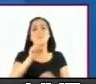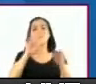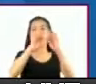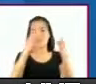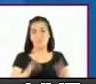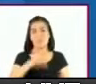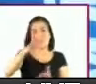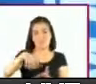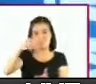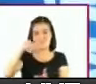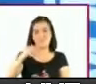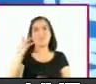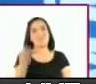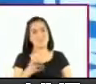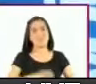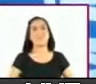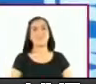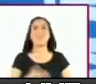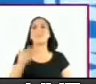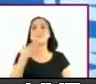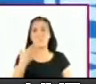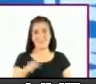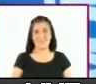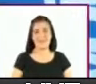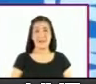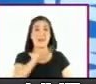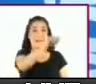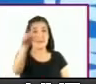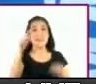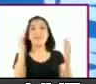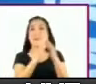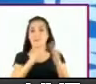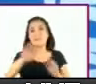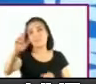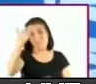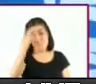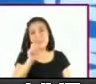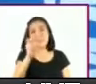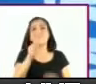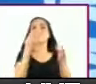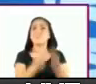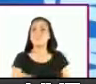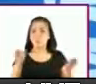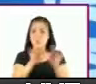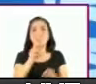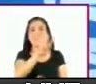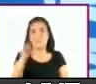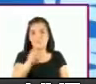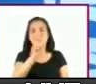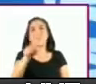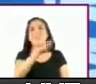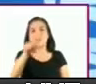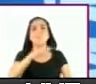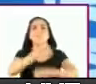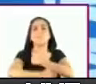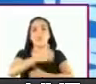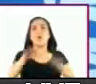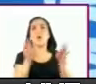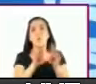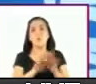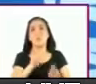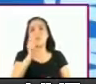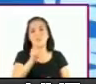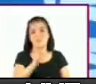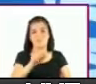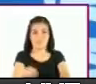figuras geométricas. Muy bien. Allá en casa recuerden que es importante participar en las actividades que les vamos a proponer a